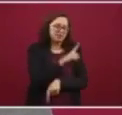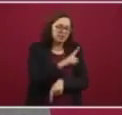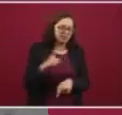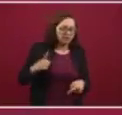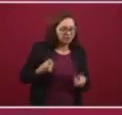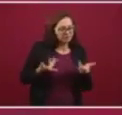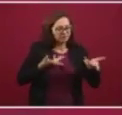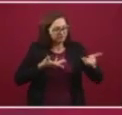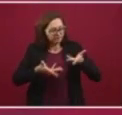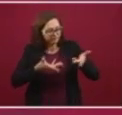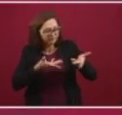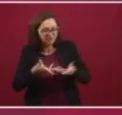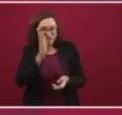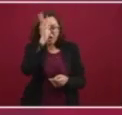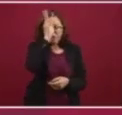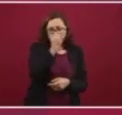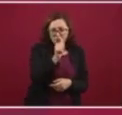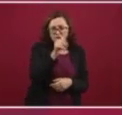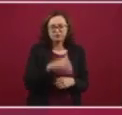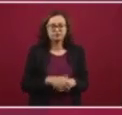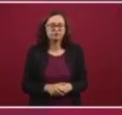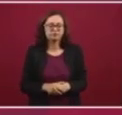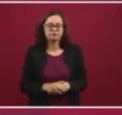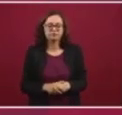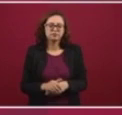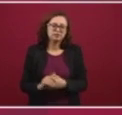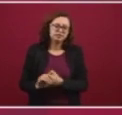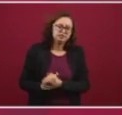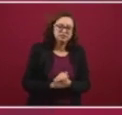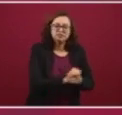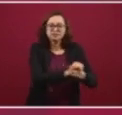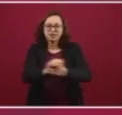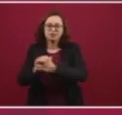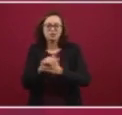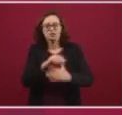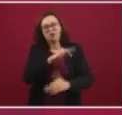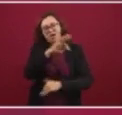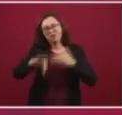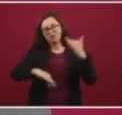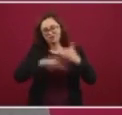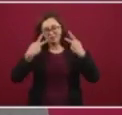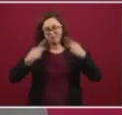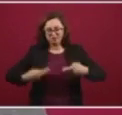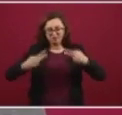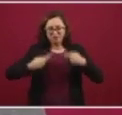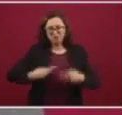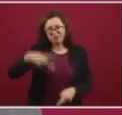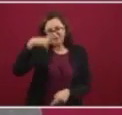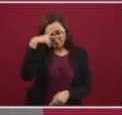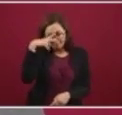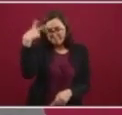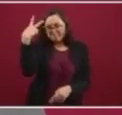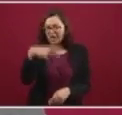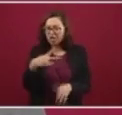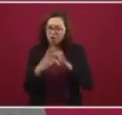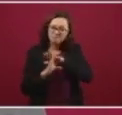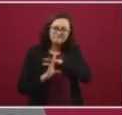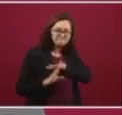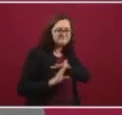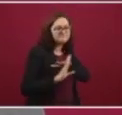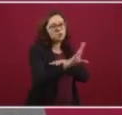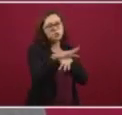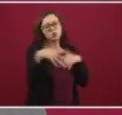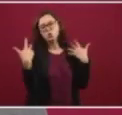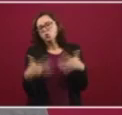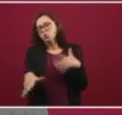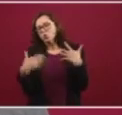acuerdo. Y aprovecho para enviar un saludo a todos nuestros paisanos, nuestros héroes vivientes,